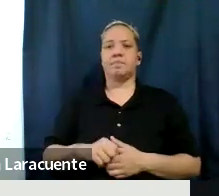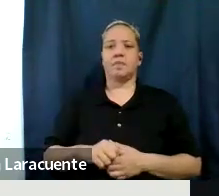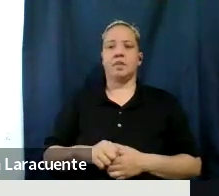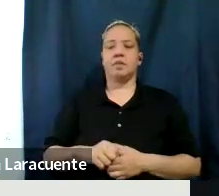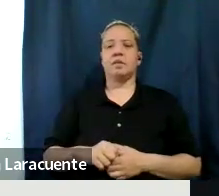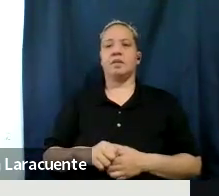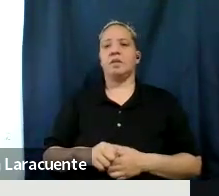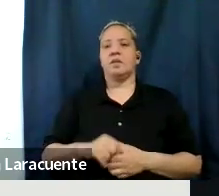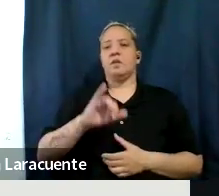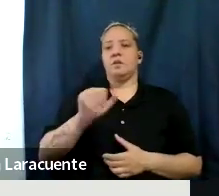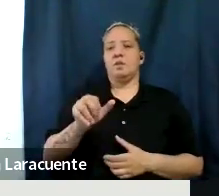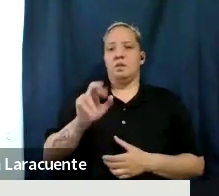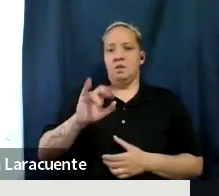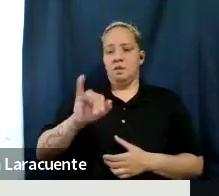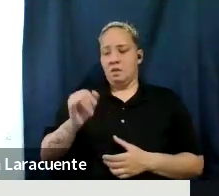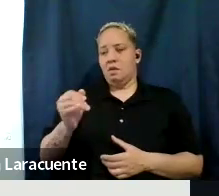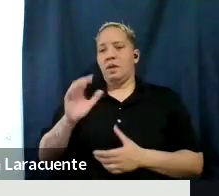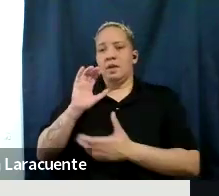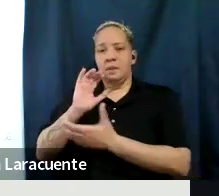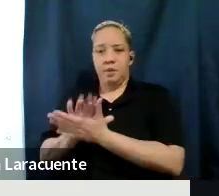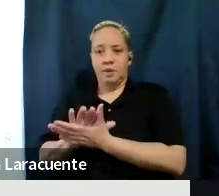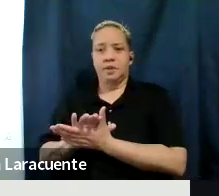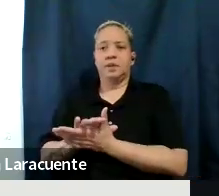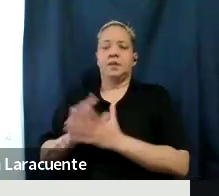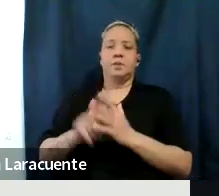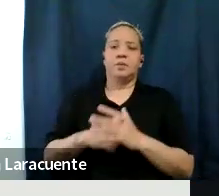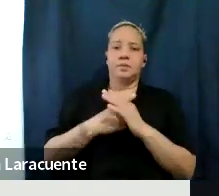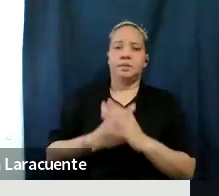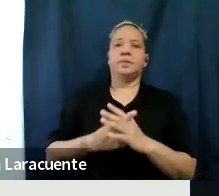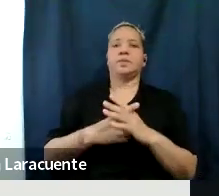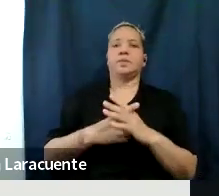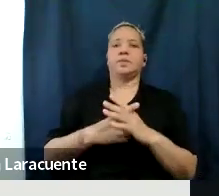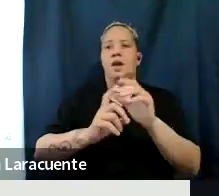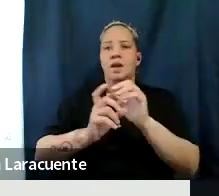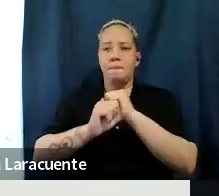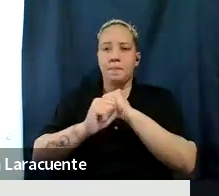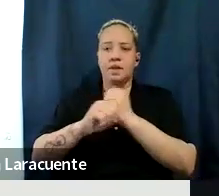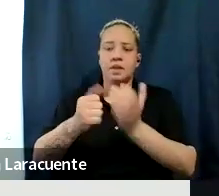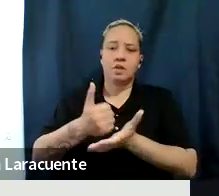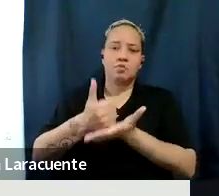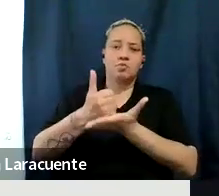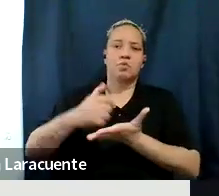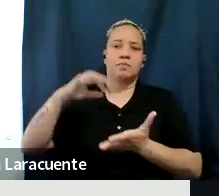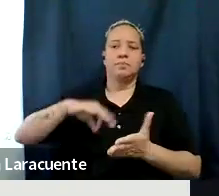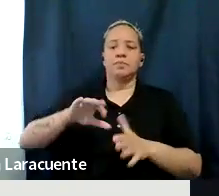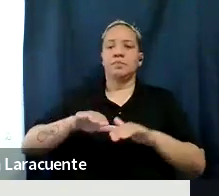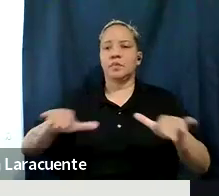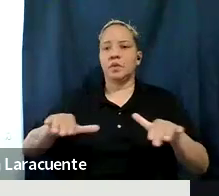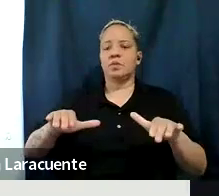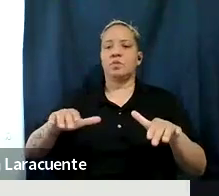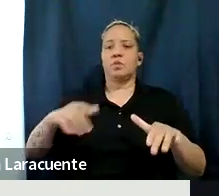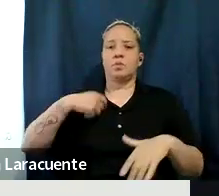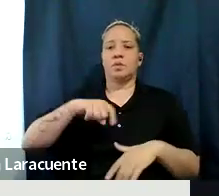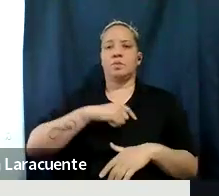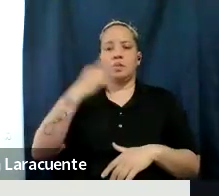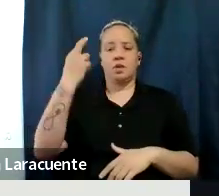de la guerra habían emprendido una campaña de ayuda benéfica a los niños españoles huérfanos por